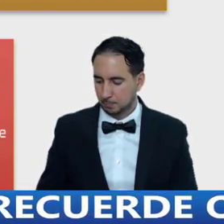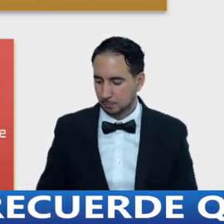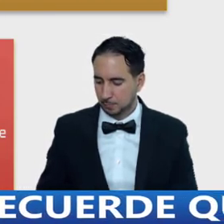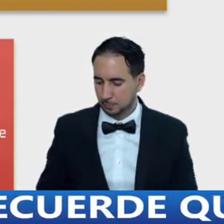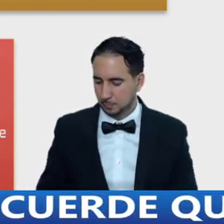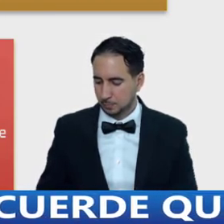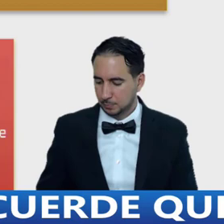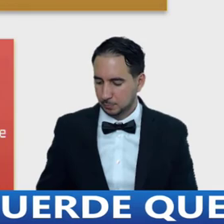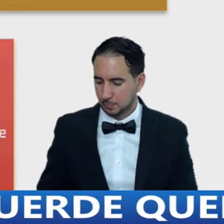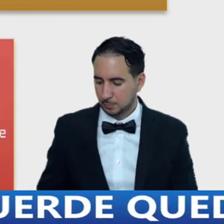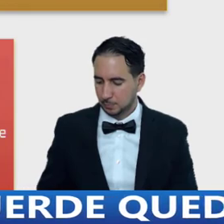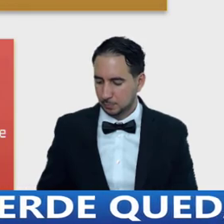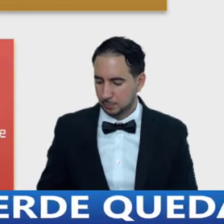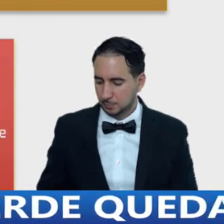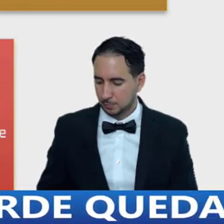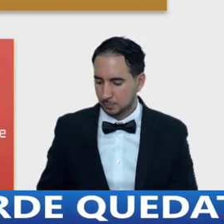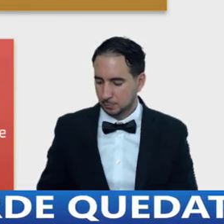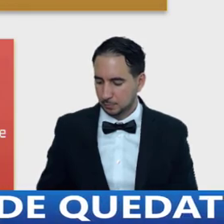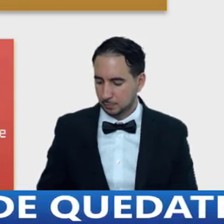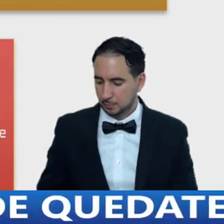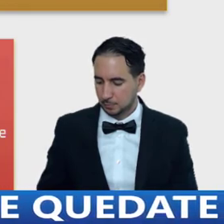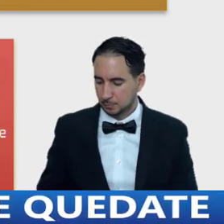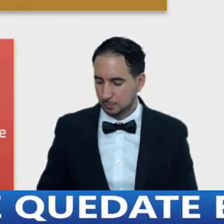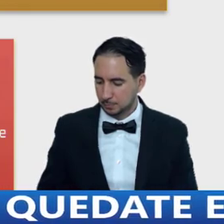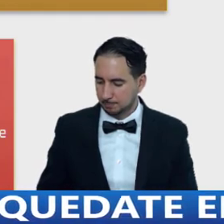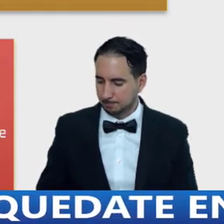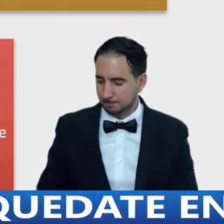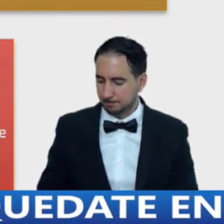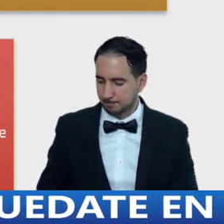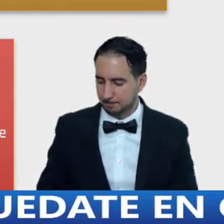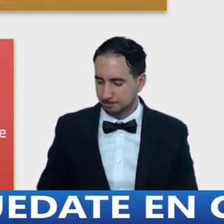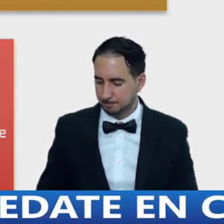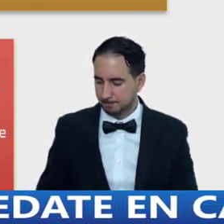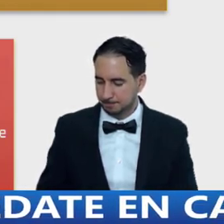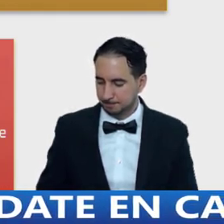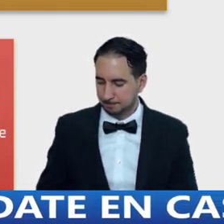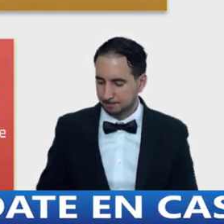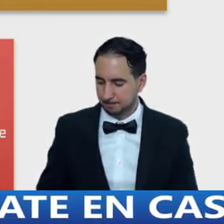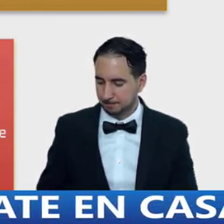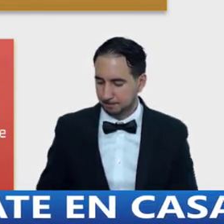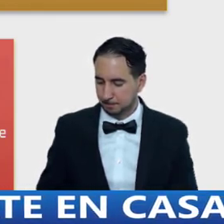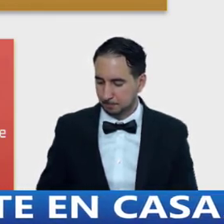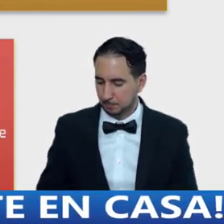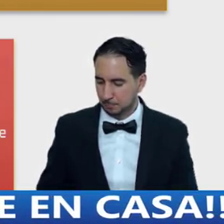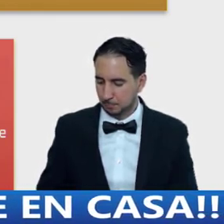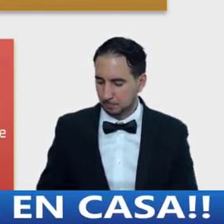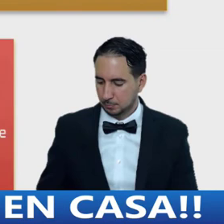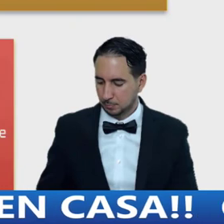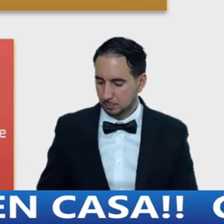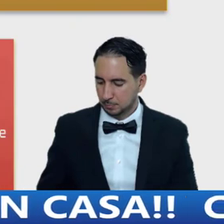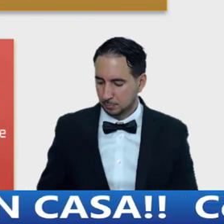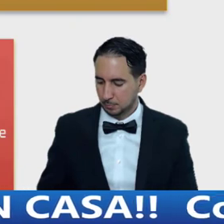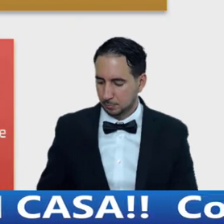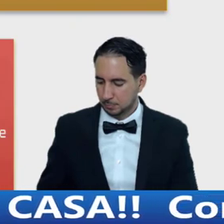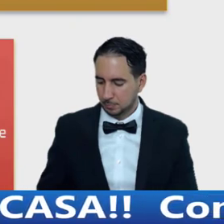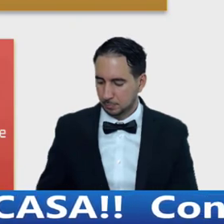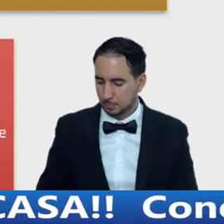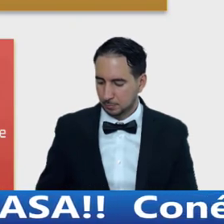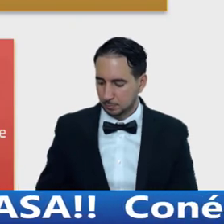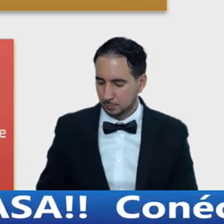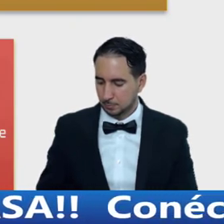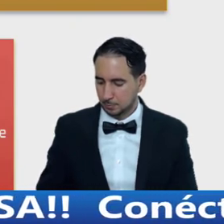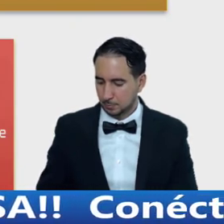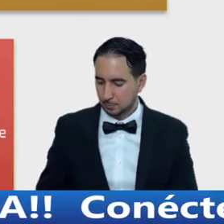que es tu propio tiempo, uno tiene que ser un poquito flexible y tratar de trabajar con el tiempo del cliente. Y,